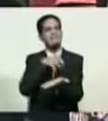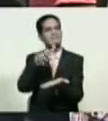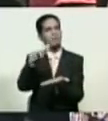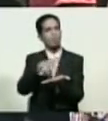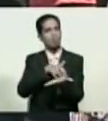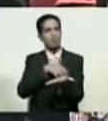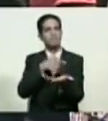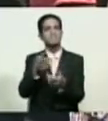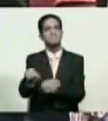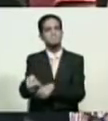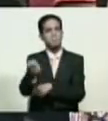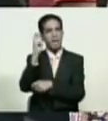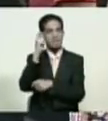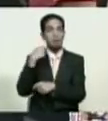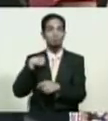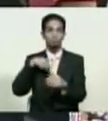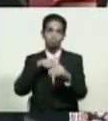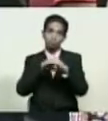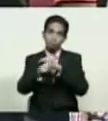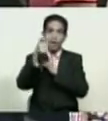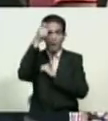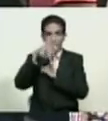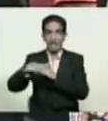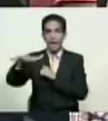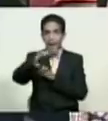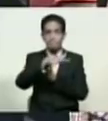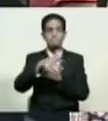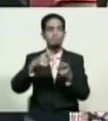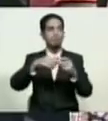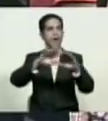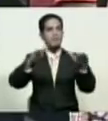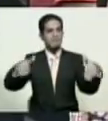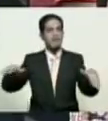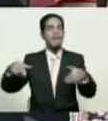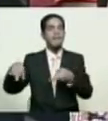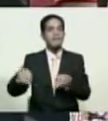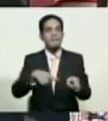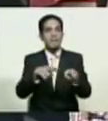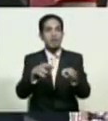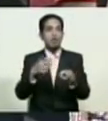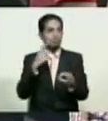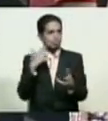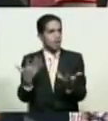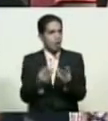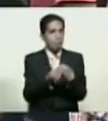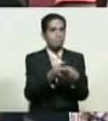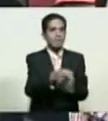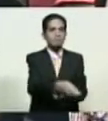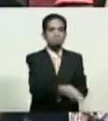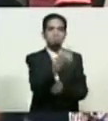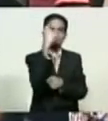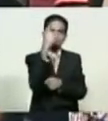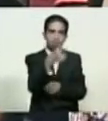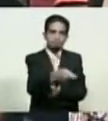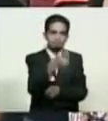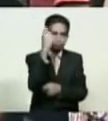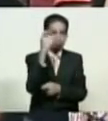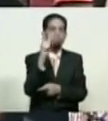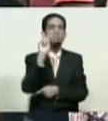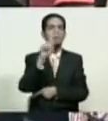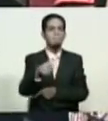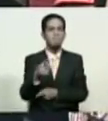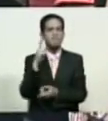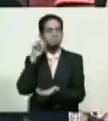campo profundo, fuimos a nuestro mar Caribe, a nuestros ríos, a pescar con los pescadores, fuimos a la siembra con